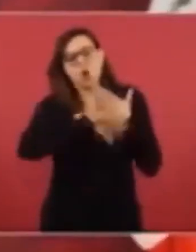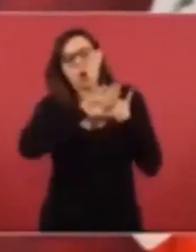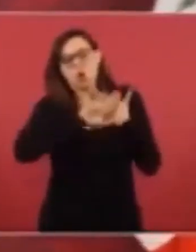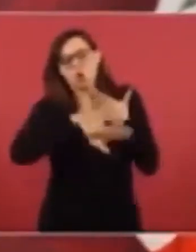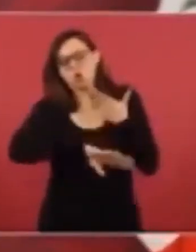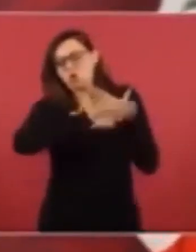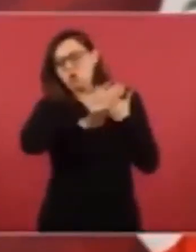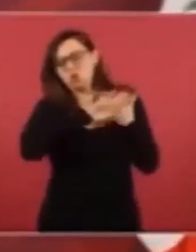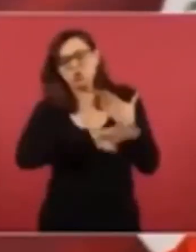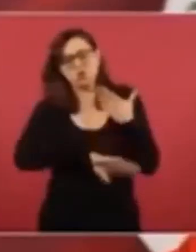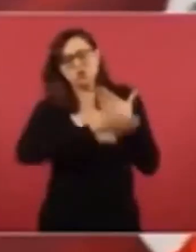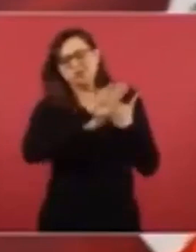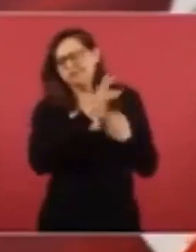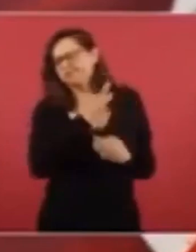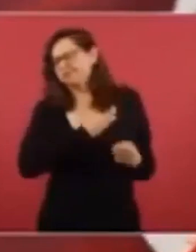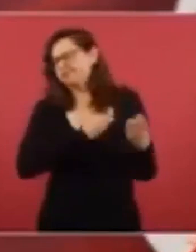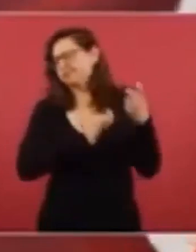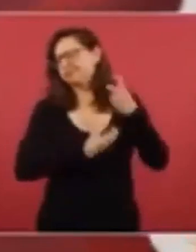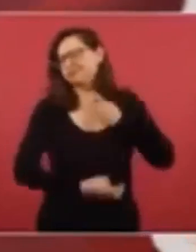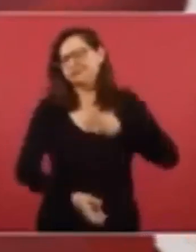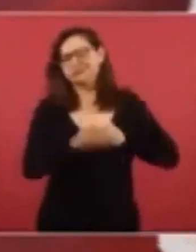es el que les habla